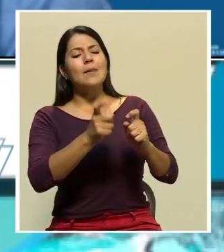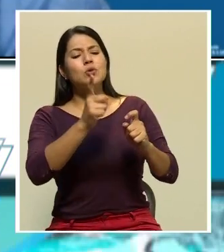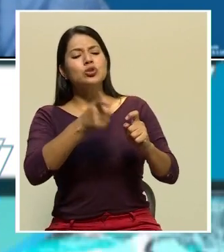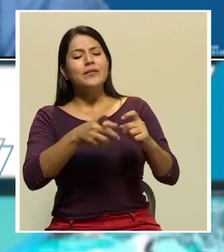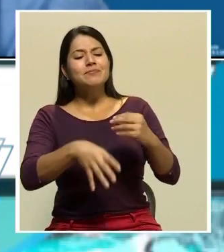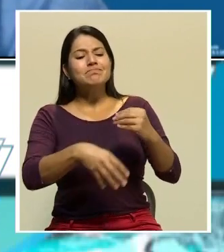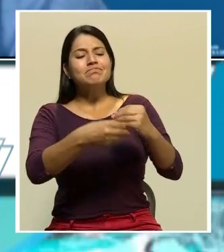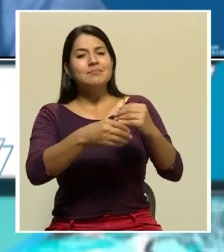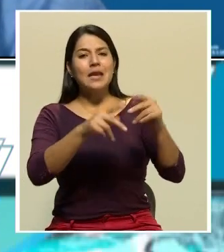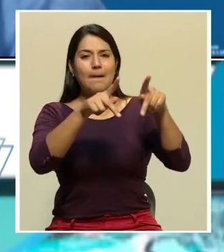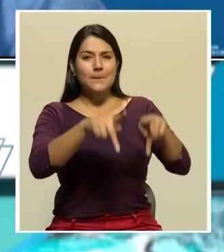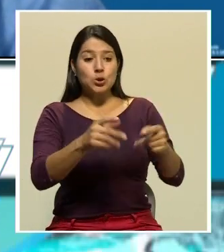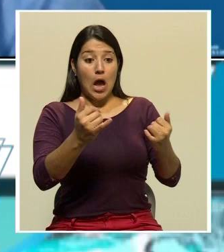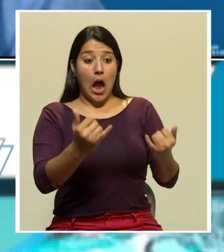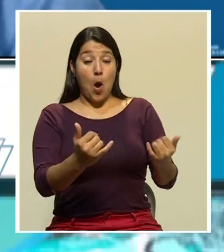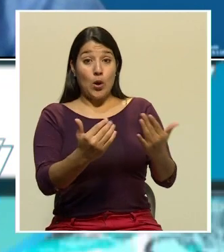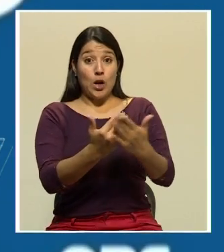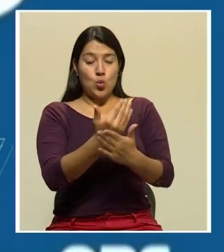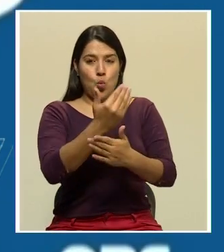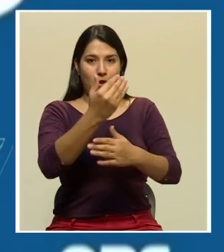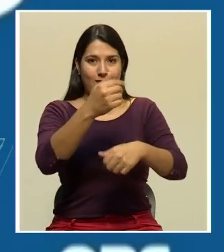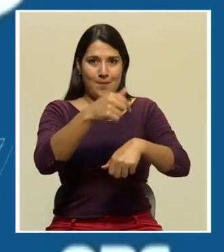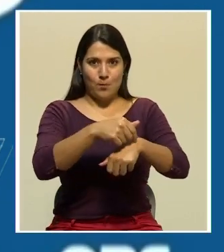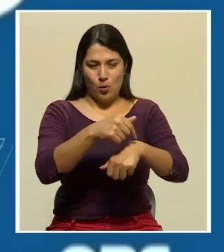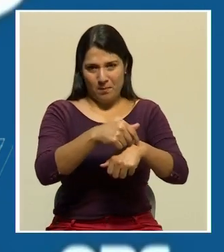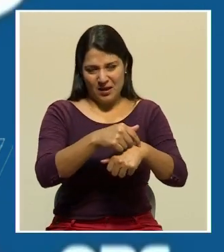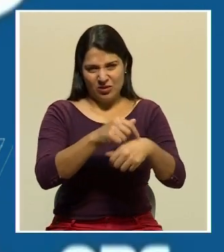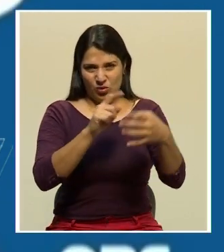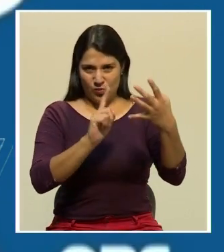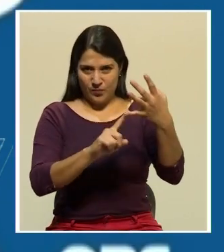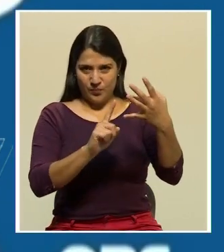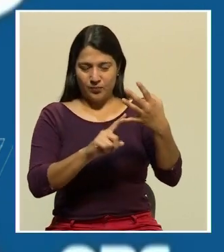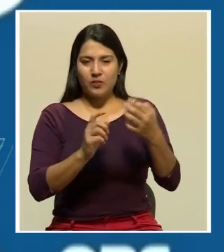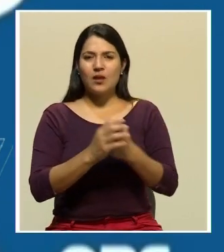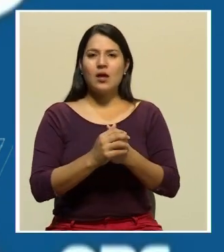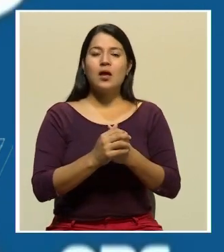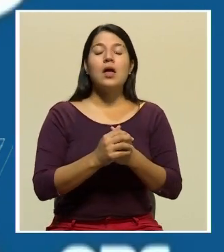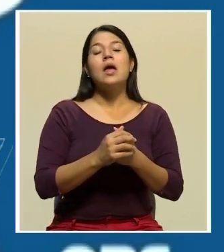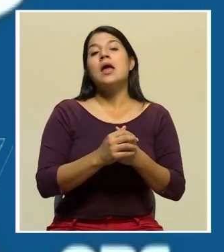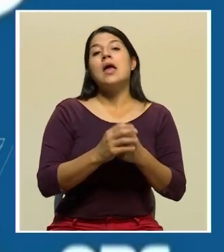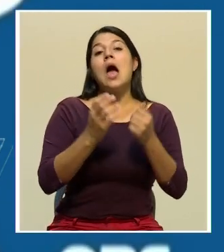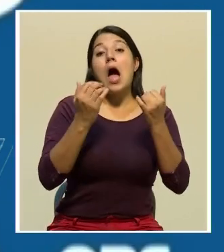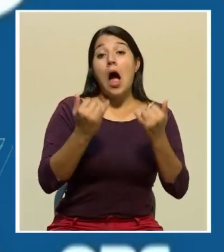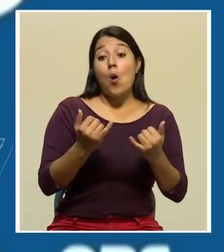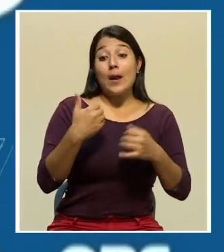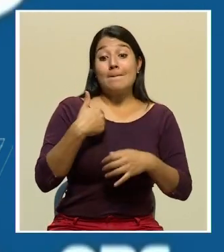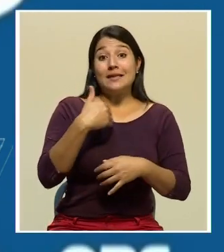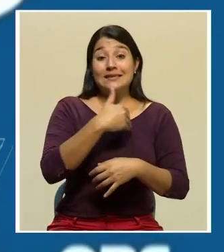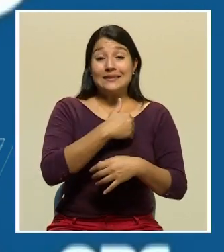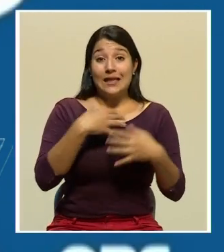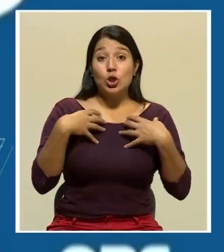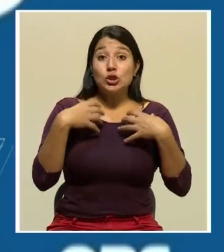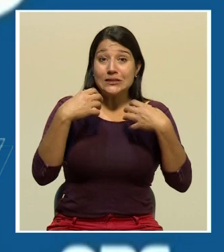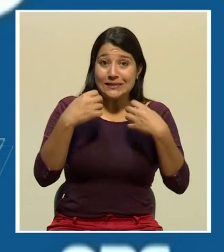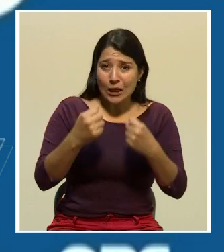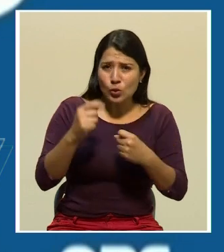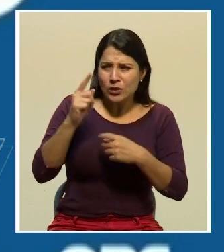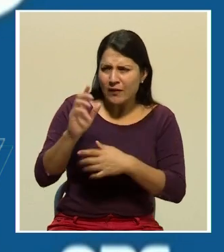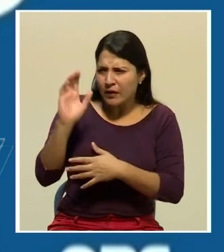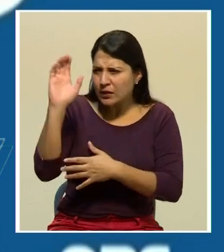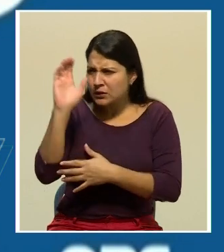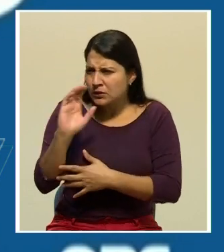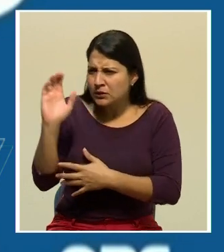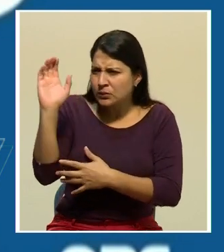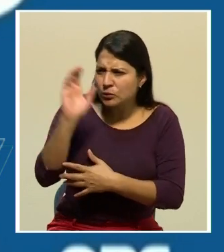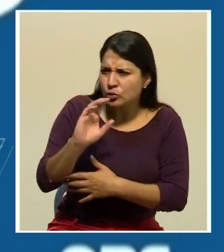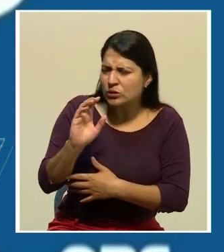etapa? Básicamente es el rastreo de contactos. El ministerio lo viene implementando en forma sostenible, por